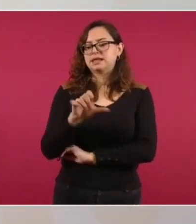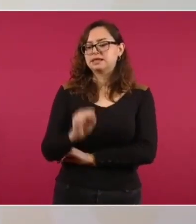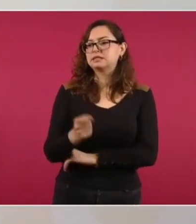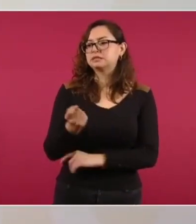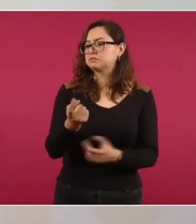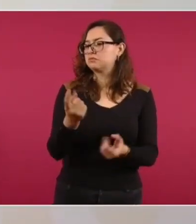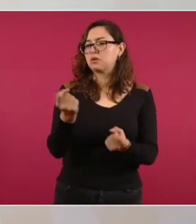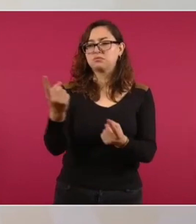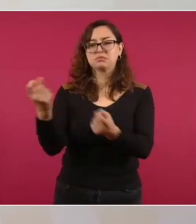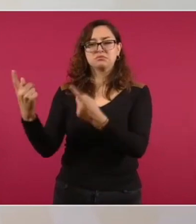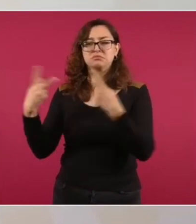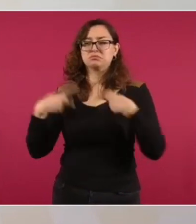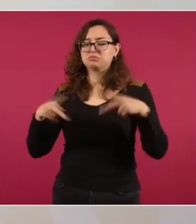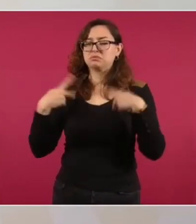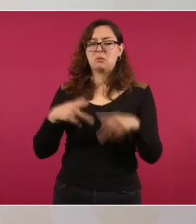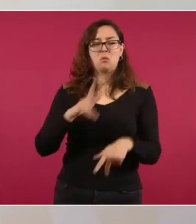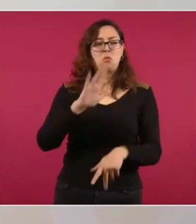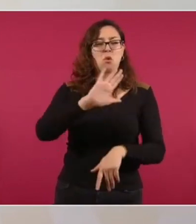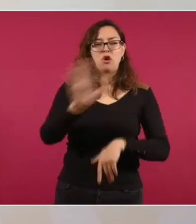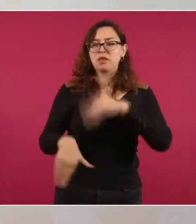Hubieron muchos muertos.